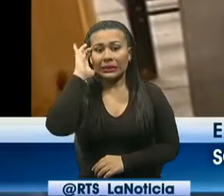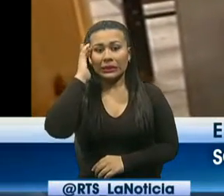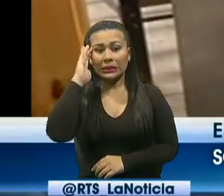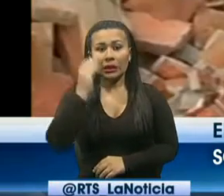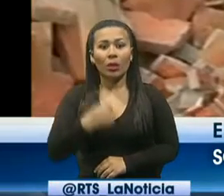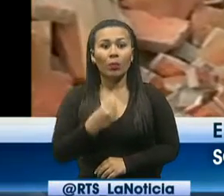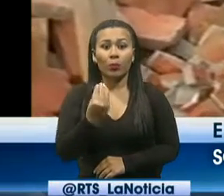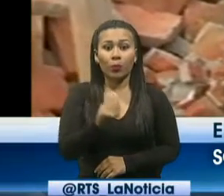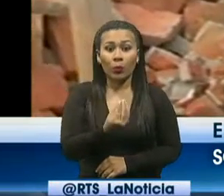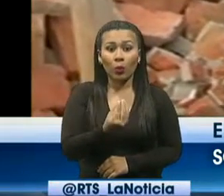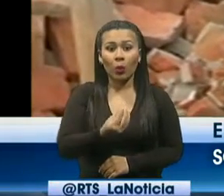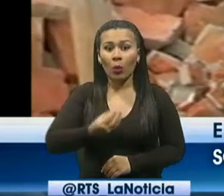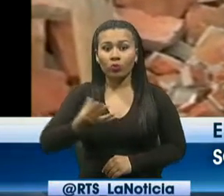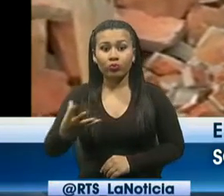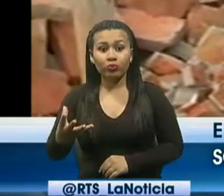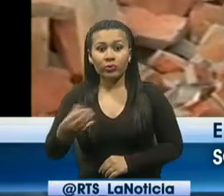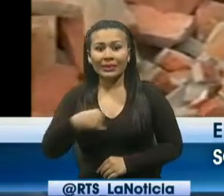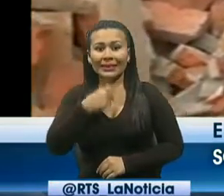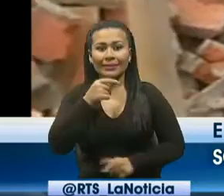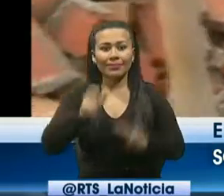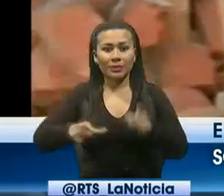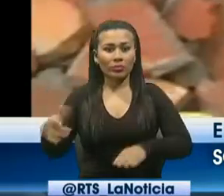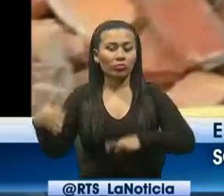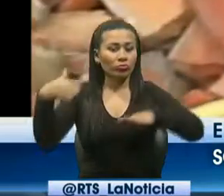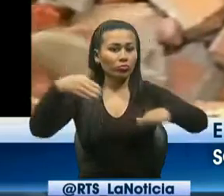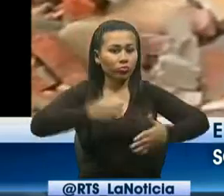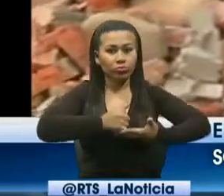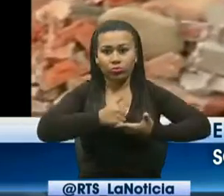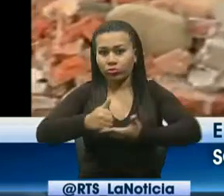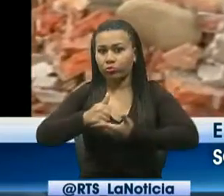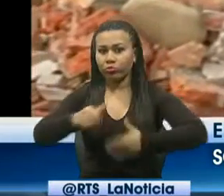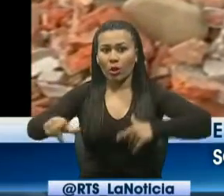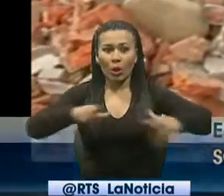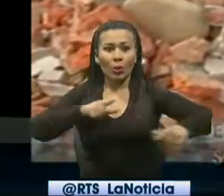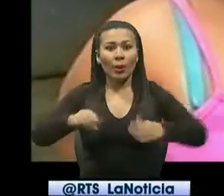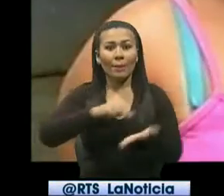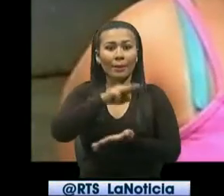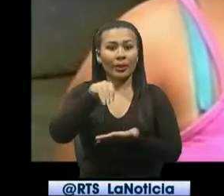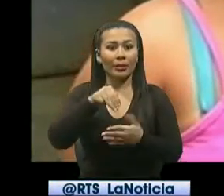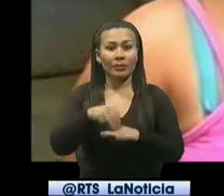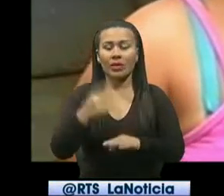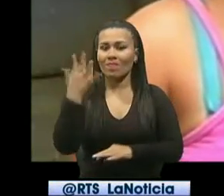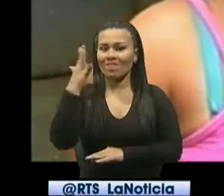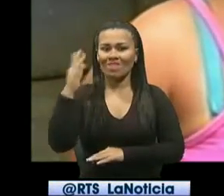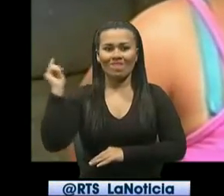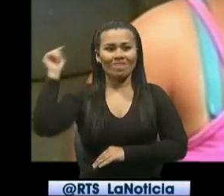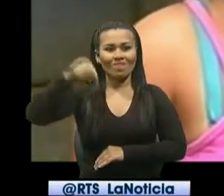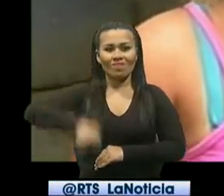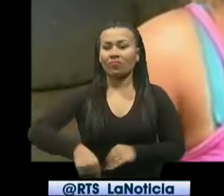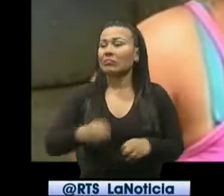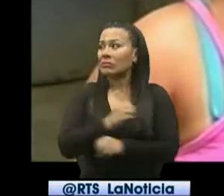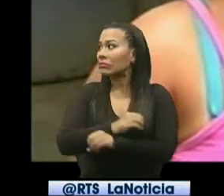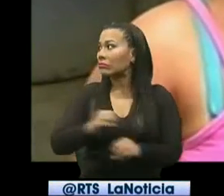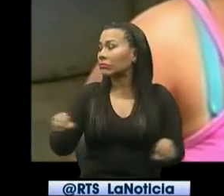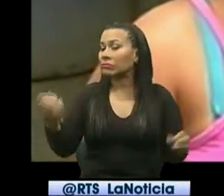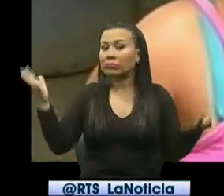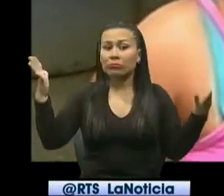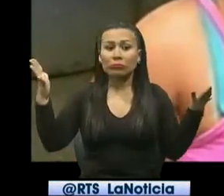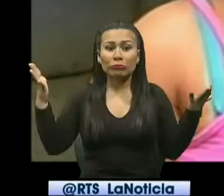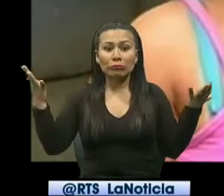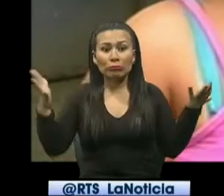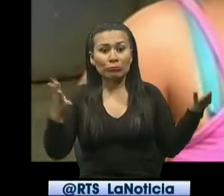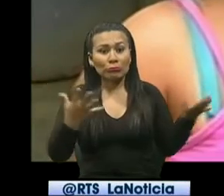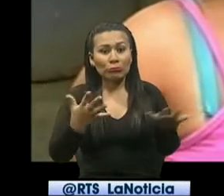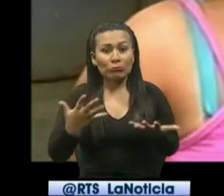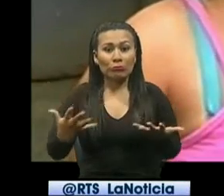o ninguna ha sido la asistencia por estos lados de Manabí. No, nadie ha venido aquí, nadie, absolutamente nada,